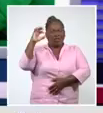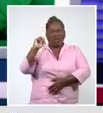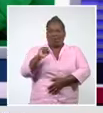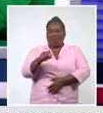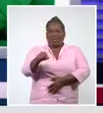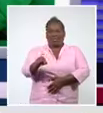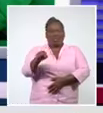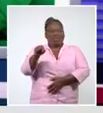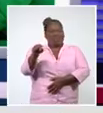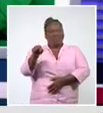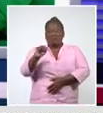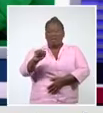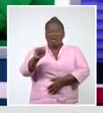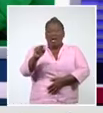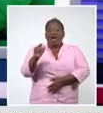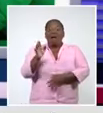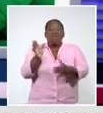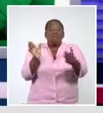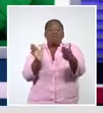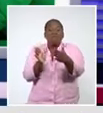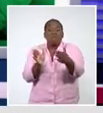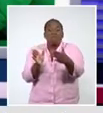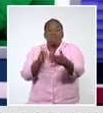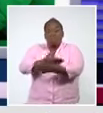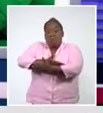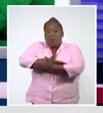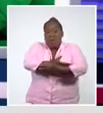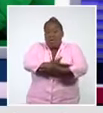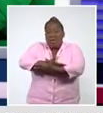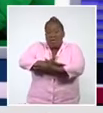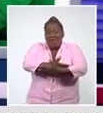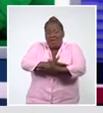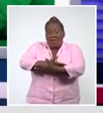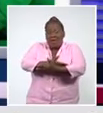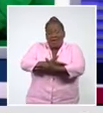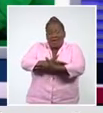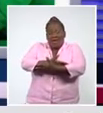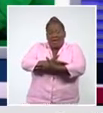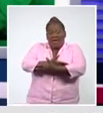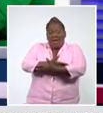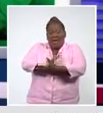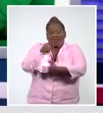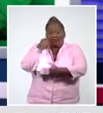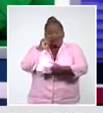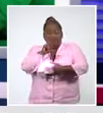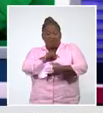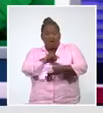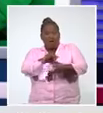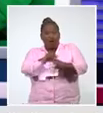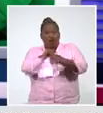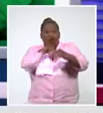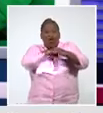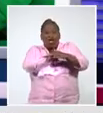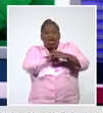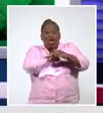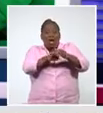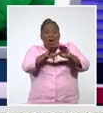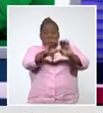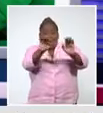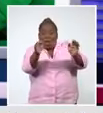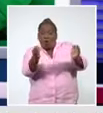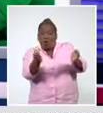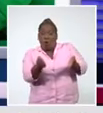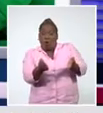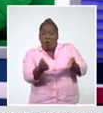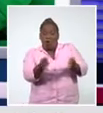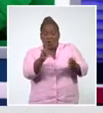un lactante. A veces tú ves una cosita chiquita en una incubadora y que esos